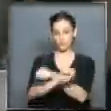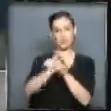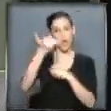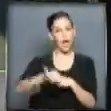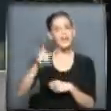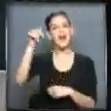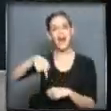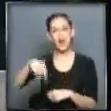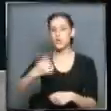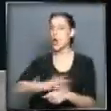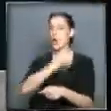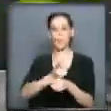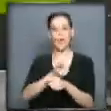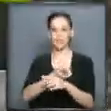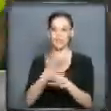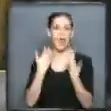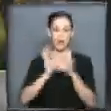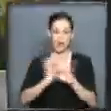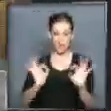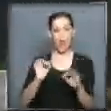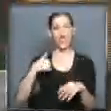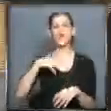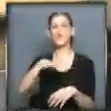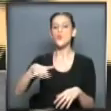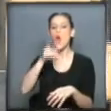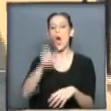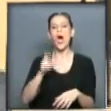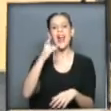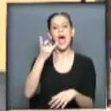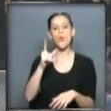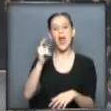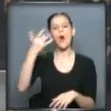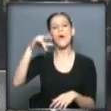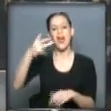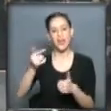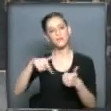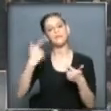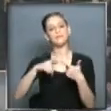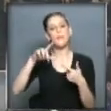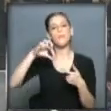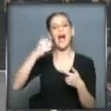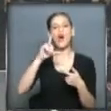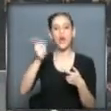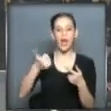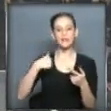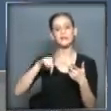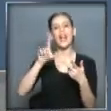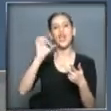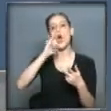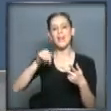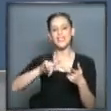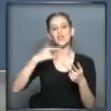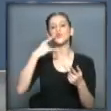permanecen incomunicados. Se trata de Raúl Ahumada, Gabriel Di Paola, Daniel López y Pablo